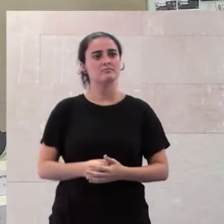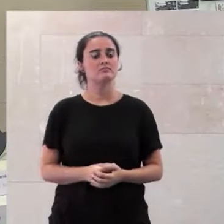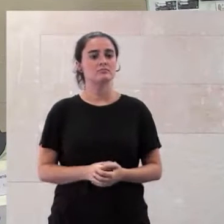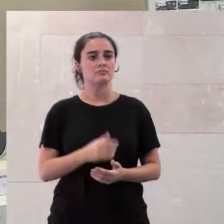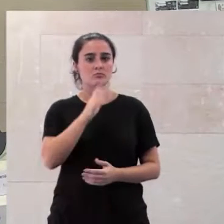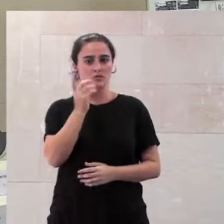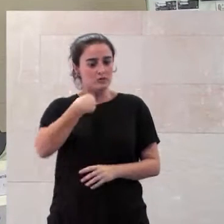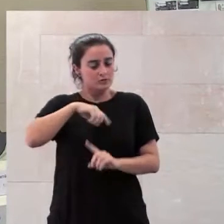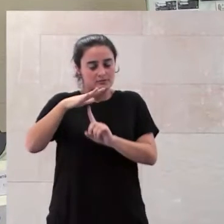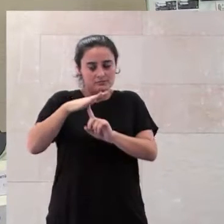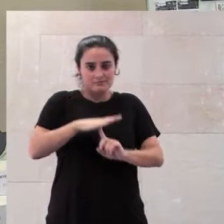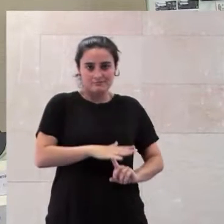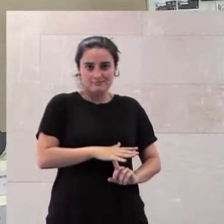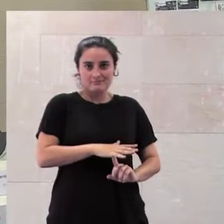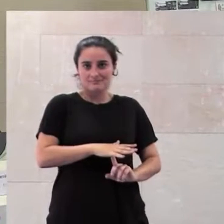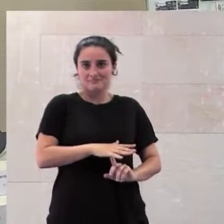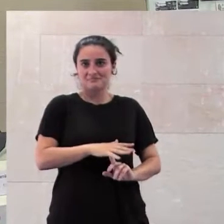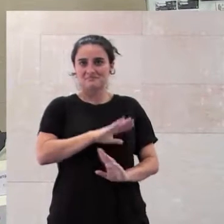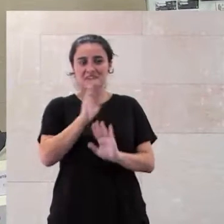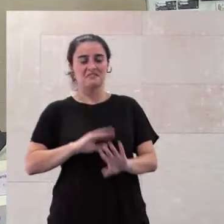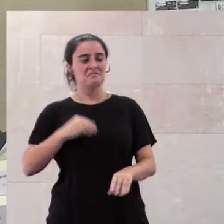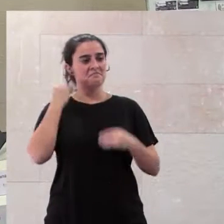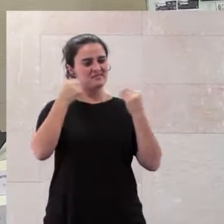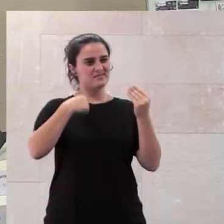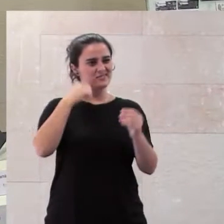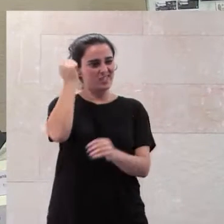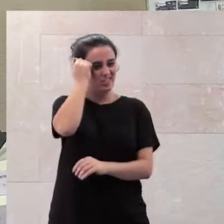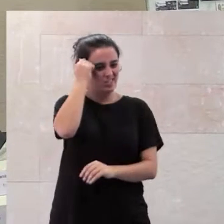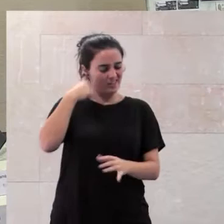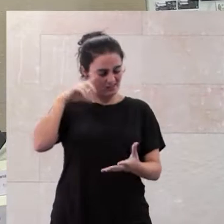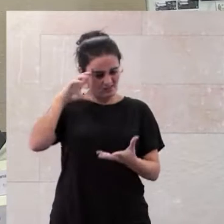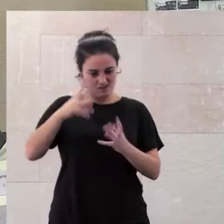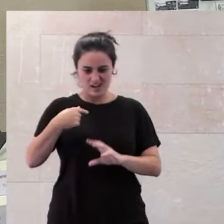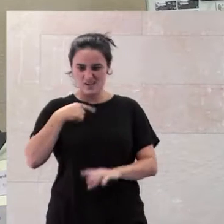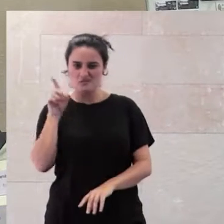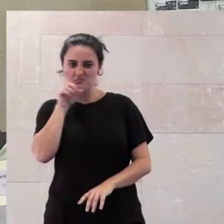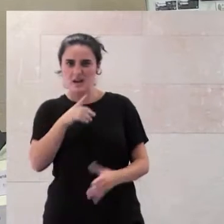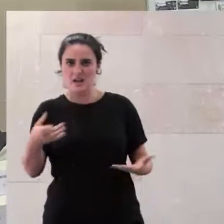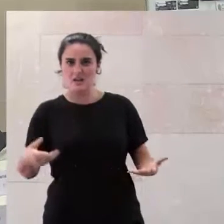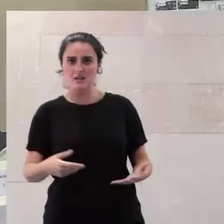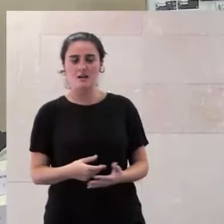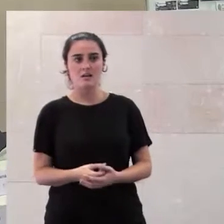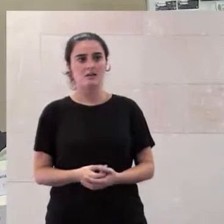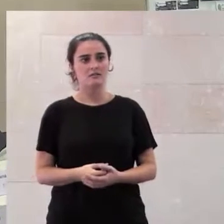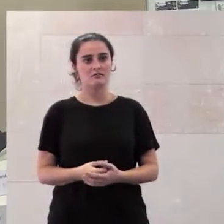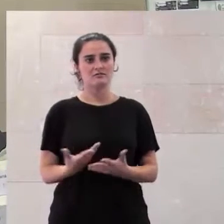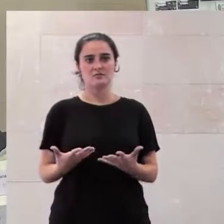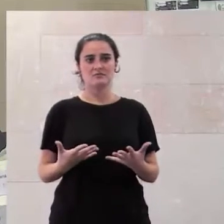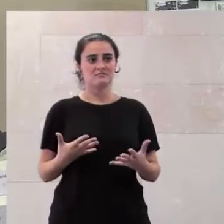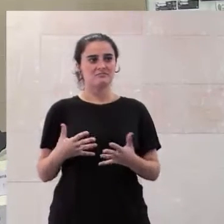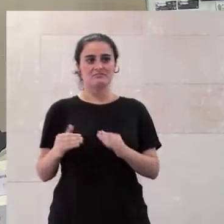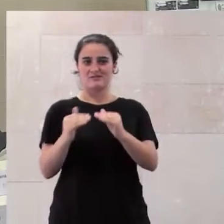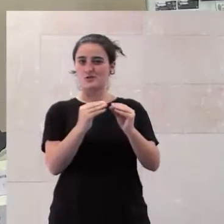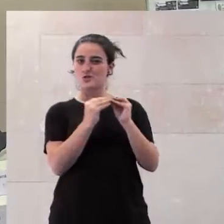por ser discriminadas. Es decir, al final piensas, yo soy la tonta, yo soy la loca, yo lo he hecho mal, ¿no? Que es un poco común a todas las